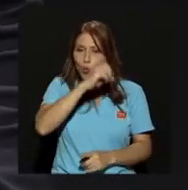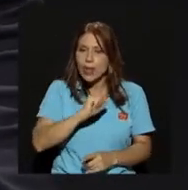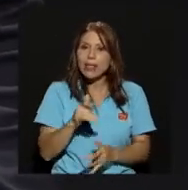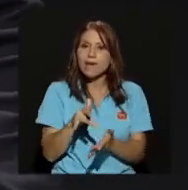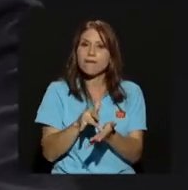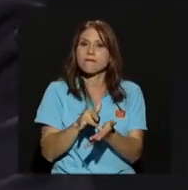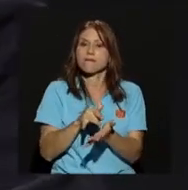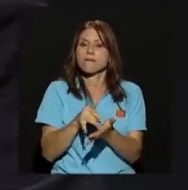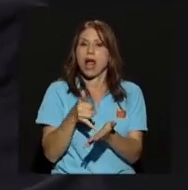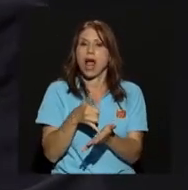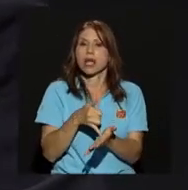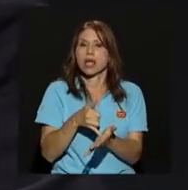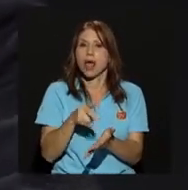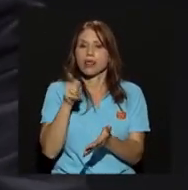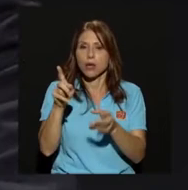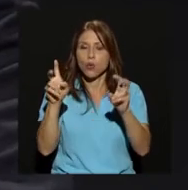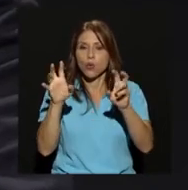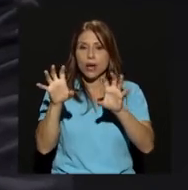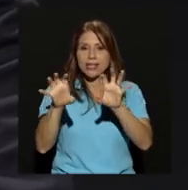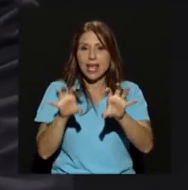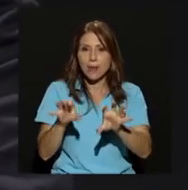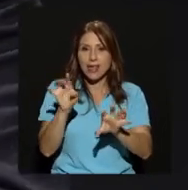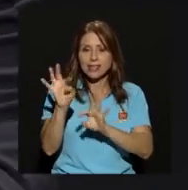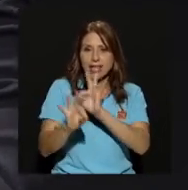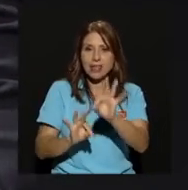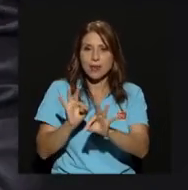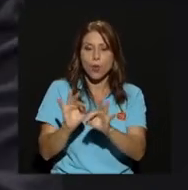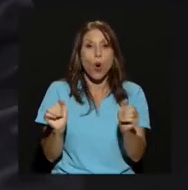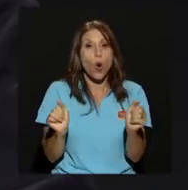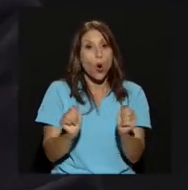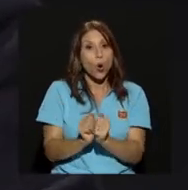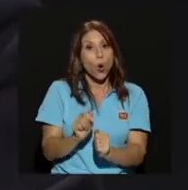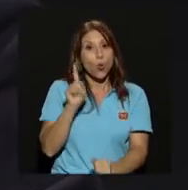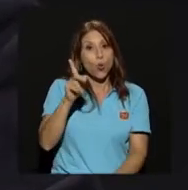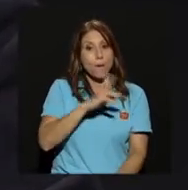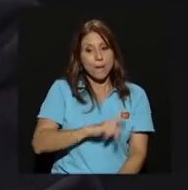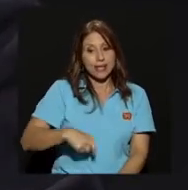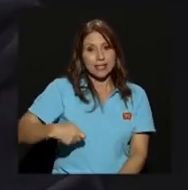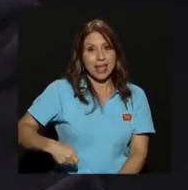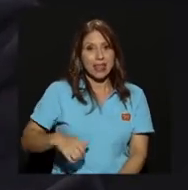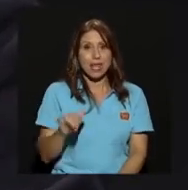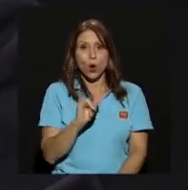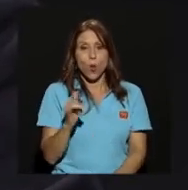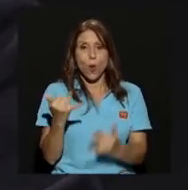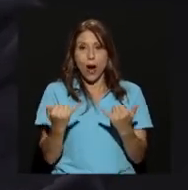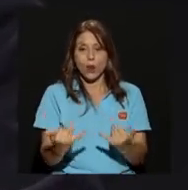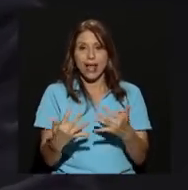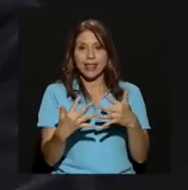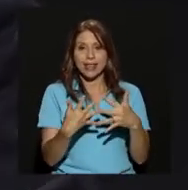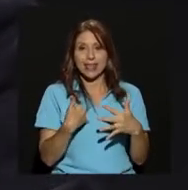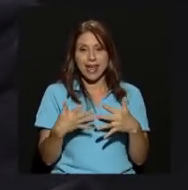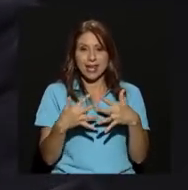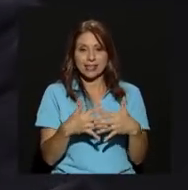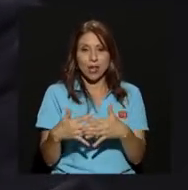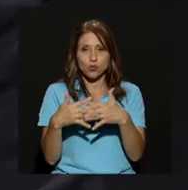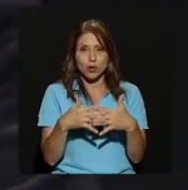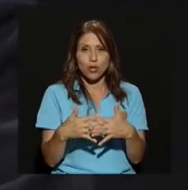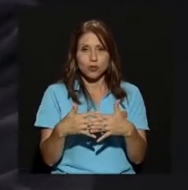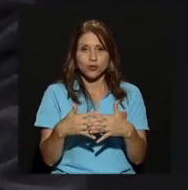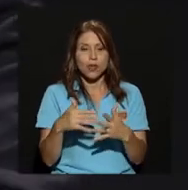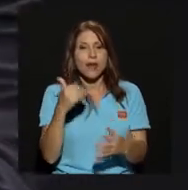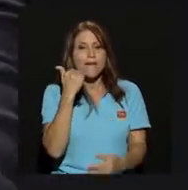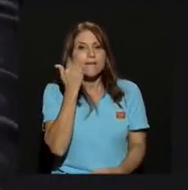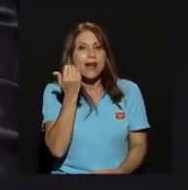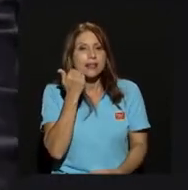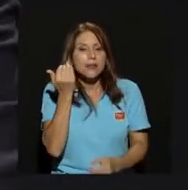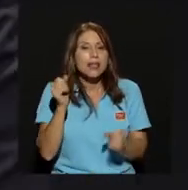tipo con un presidente como el que tiene ahora que eeuu fácilmente pues